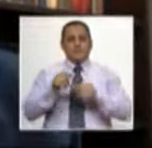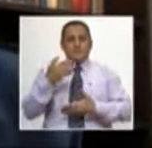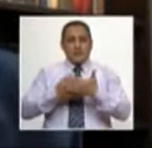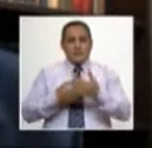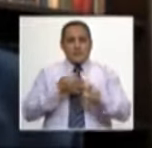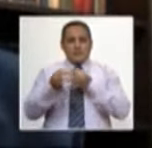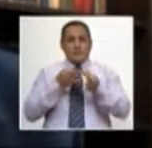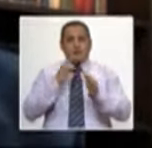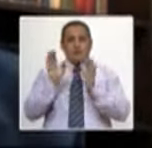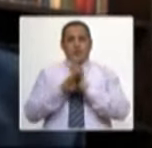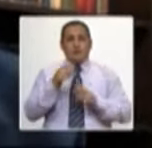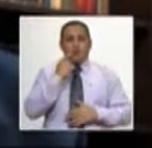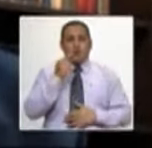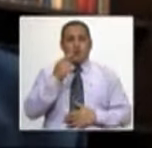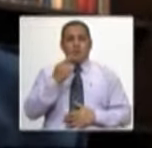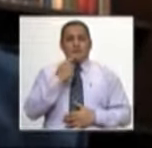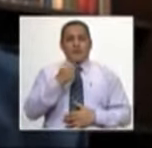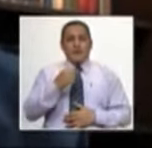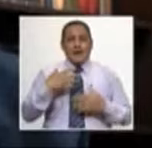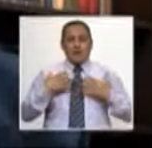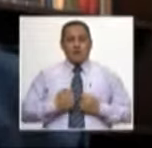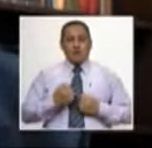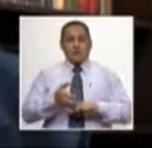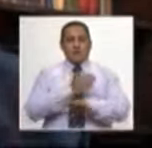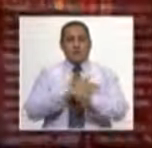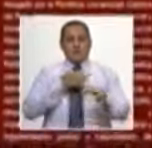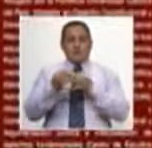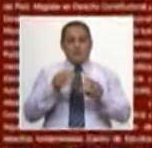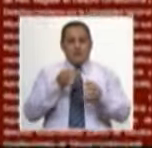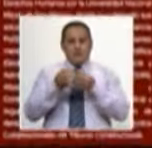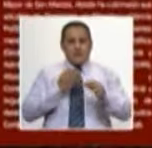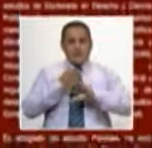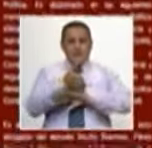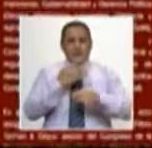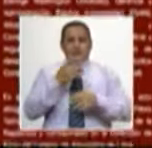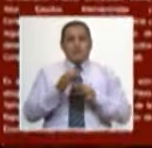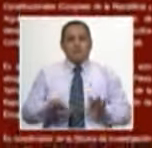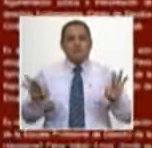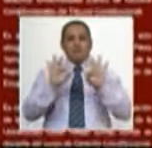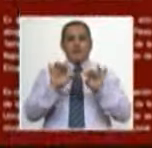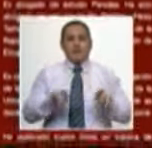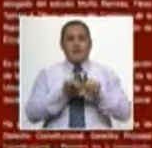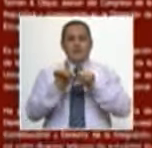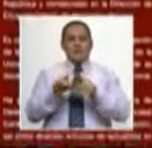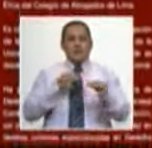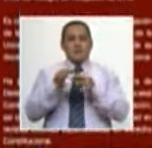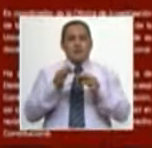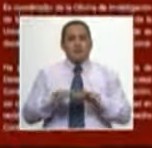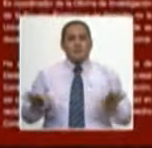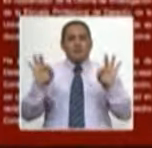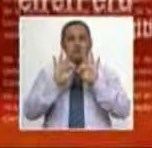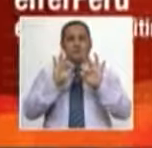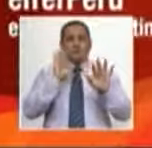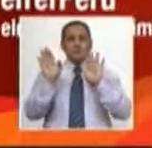a decir del doctor Domingo García Belaúnde, quien realiza el prólogo, es útil en tanto delinea no solo la